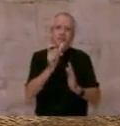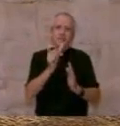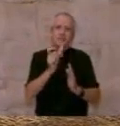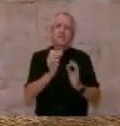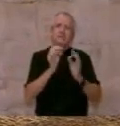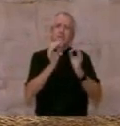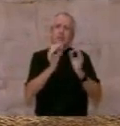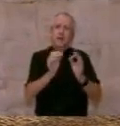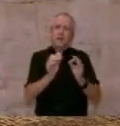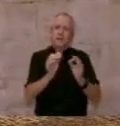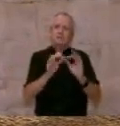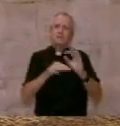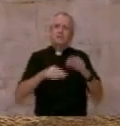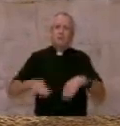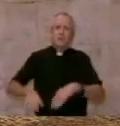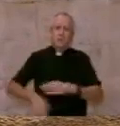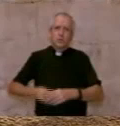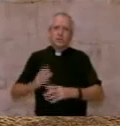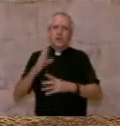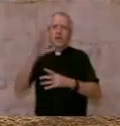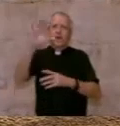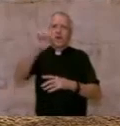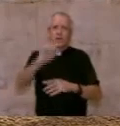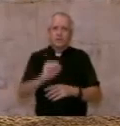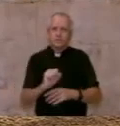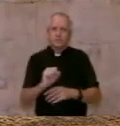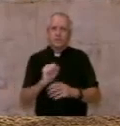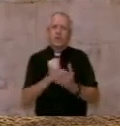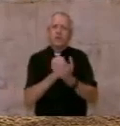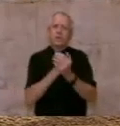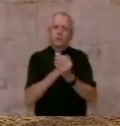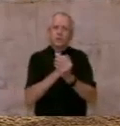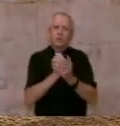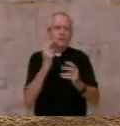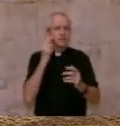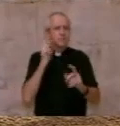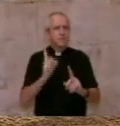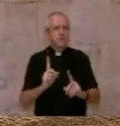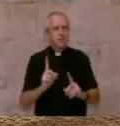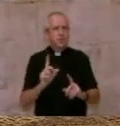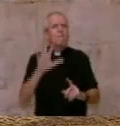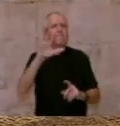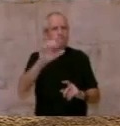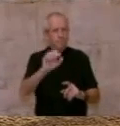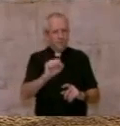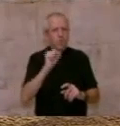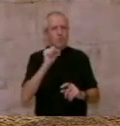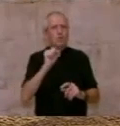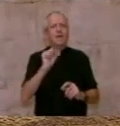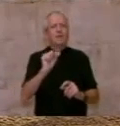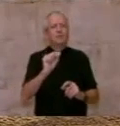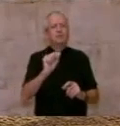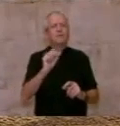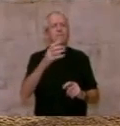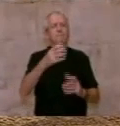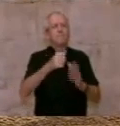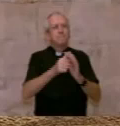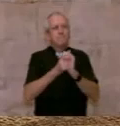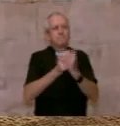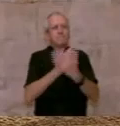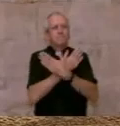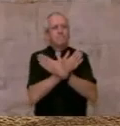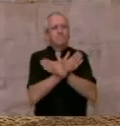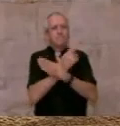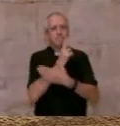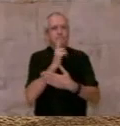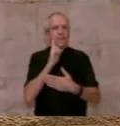aquestes paraules. A la seva cinta. Cogeos a su cinta. No tengas miedo. M'agafo, doncs, me cojo pues a vuestra cinta. A